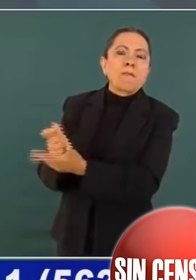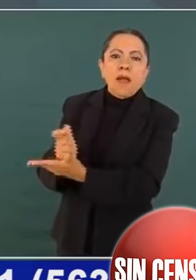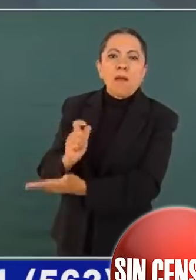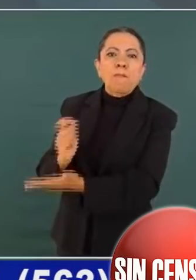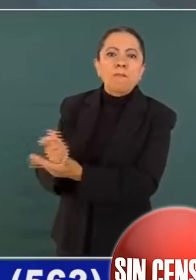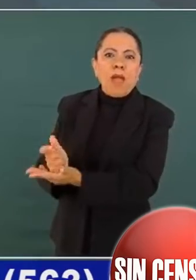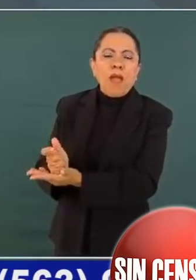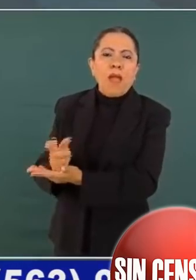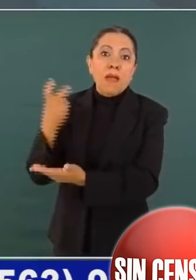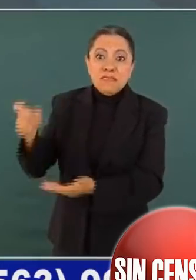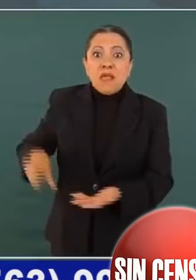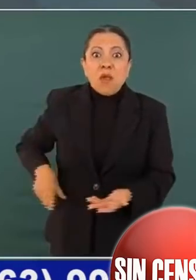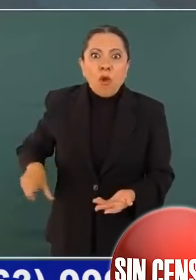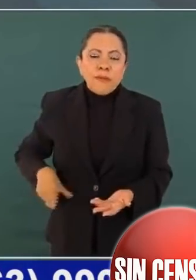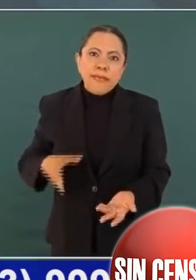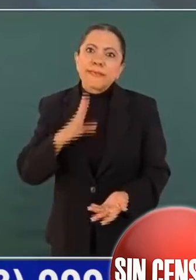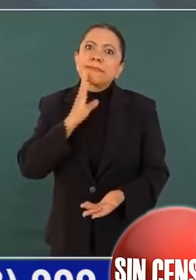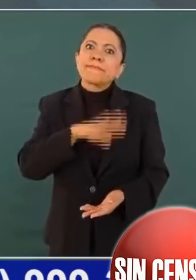nada.